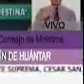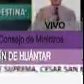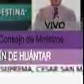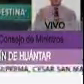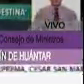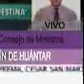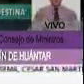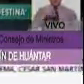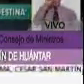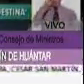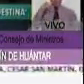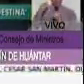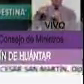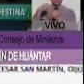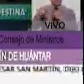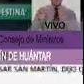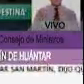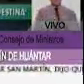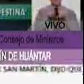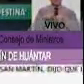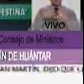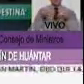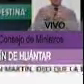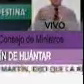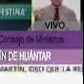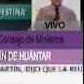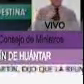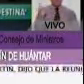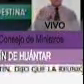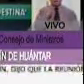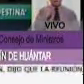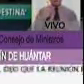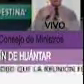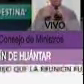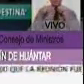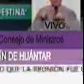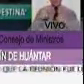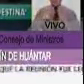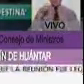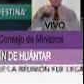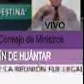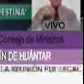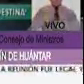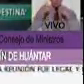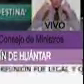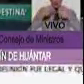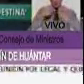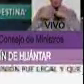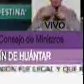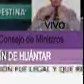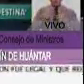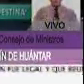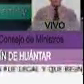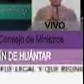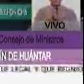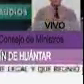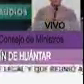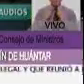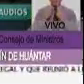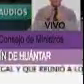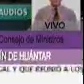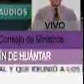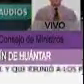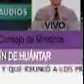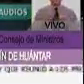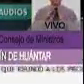peruano, contra los Estados, y los Estados son todos los poderes públicos. Por eso que aquí necesitamos una coordinación para verificar de